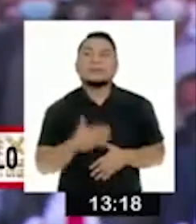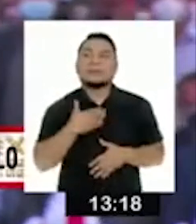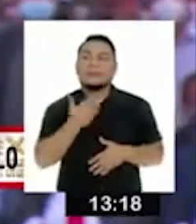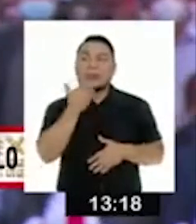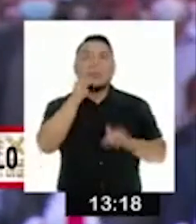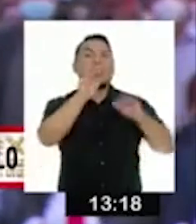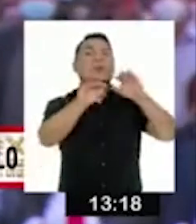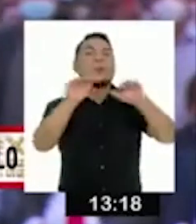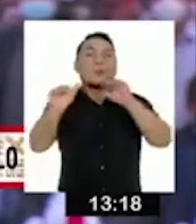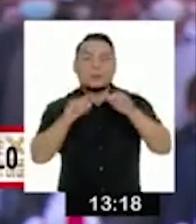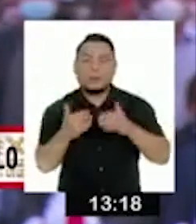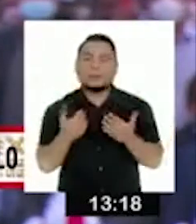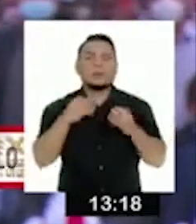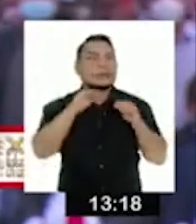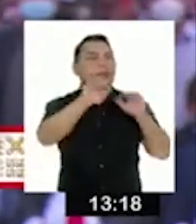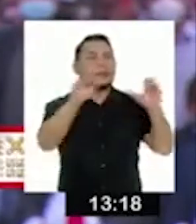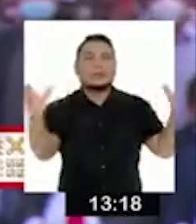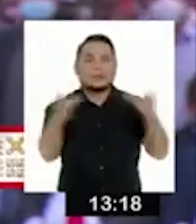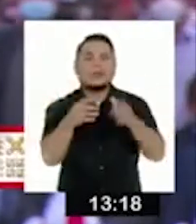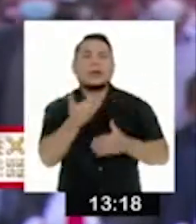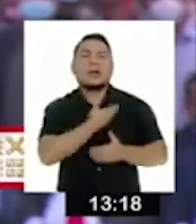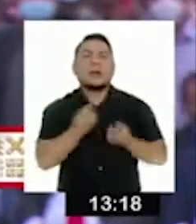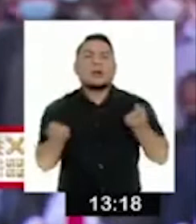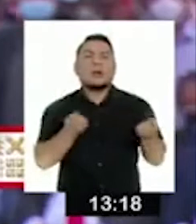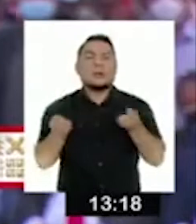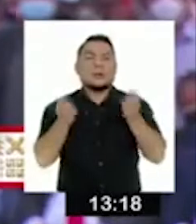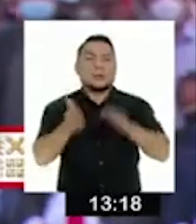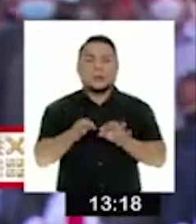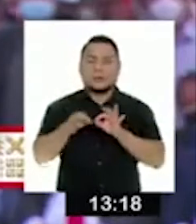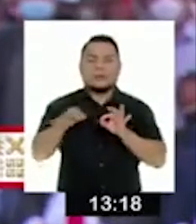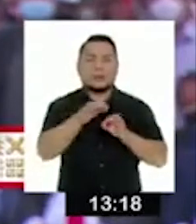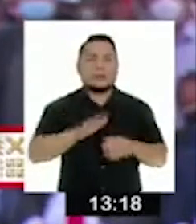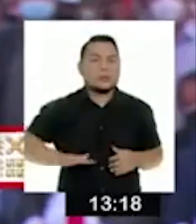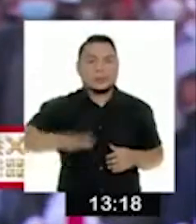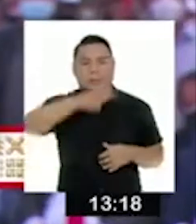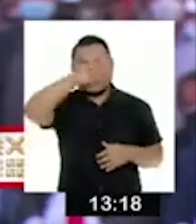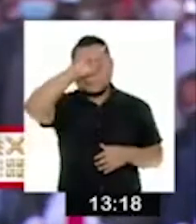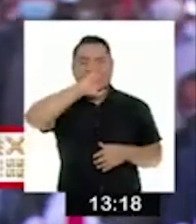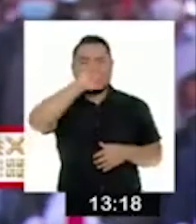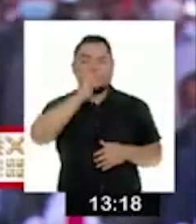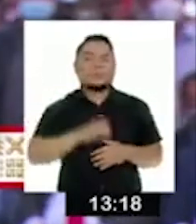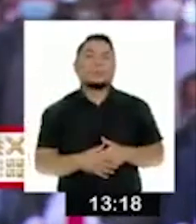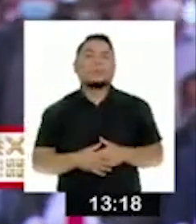invoco y convoco a los gobernadores regionales de todo el país